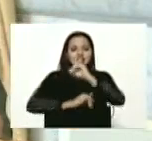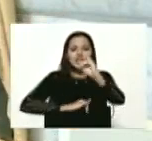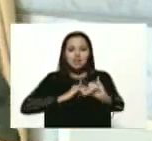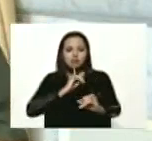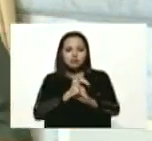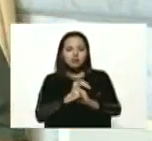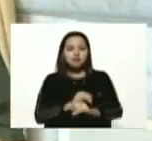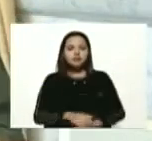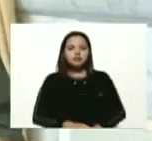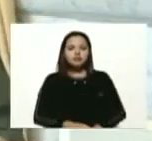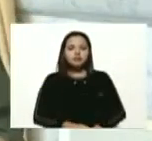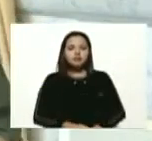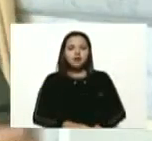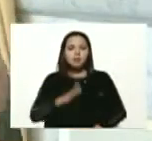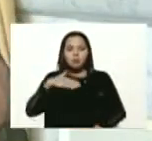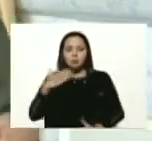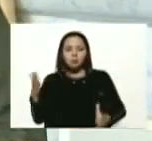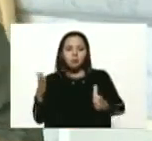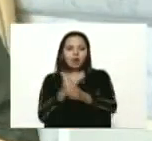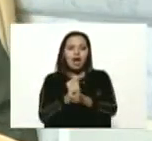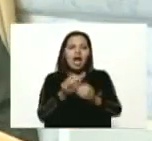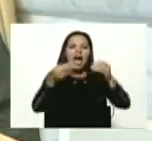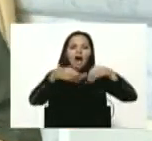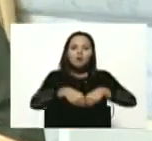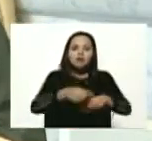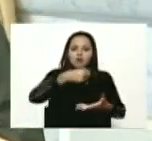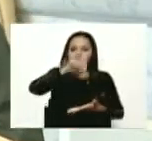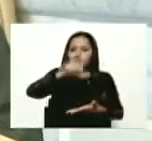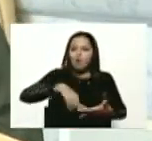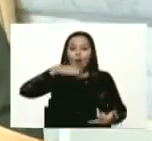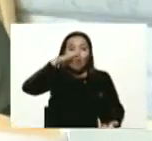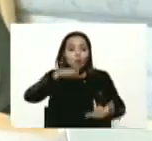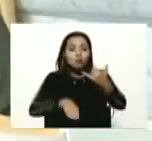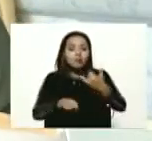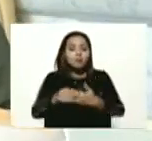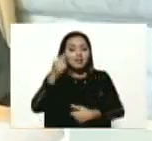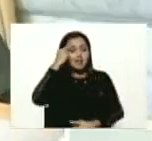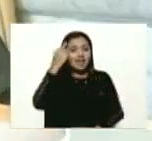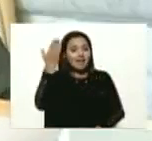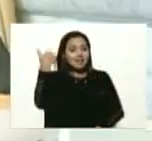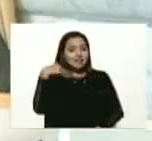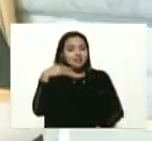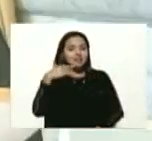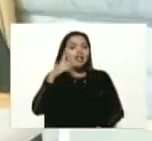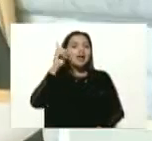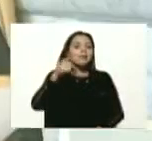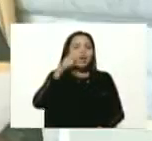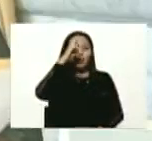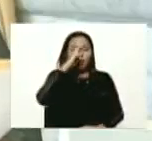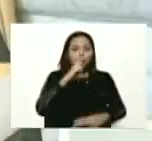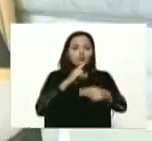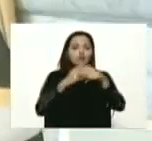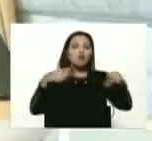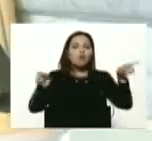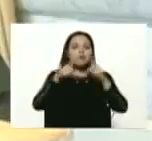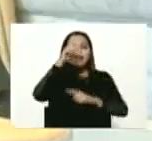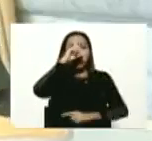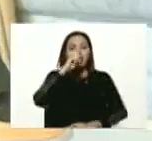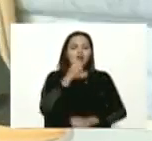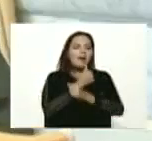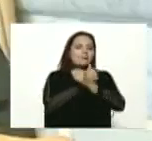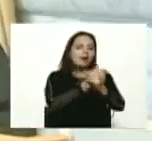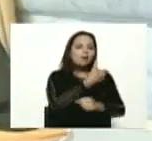internacionales, hemos logrado cerrar el día de ayer también en homenaje al cumpleaños de nuestro